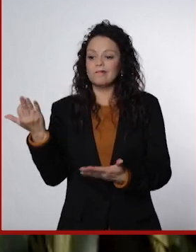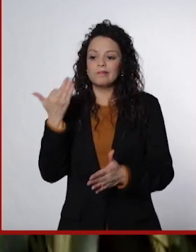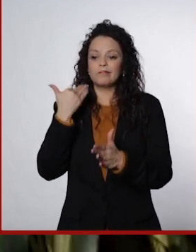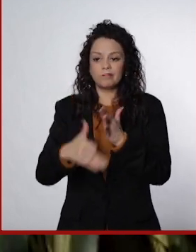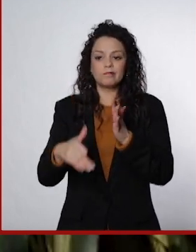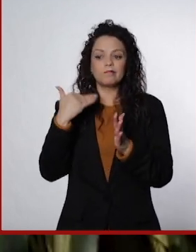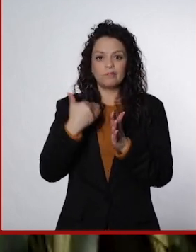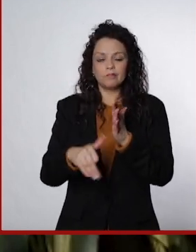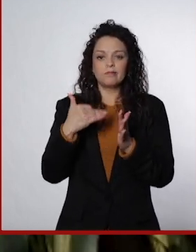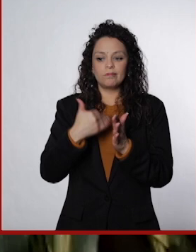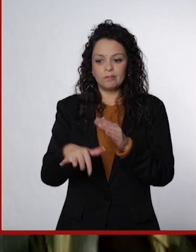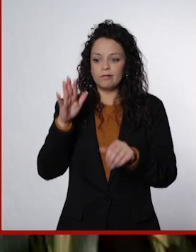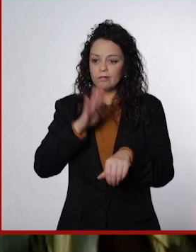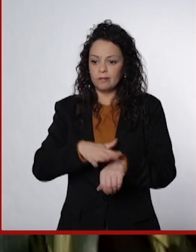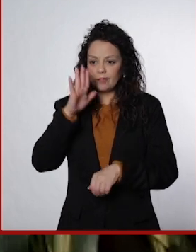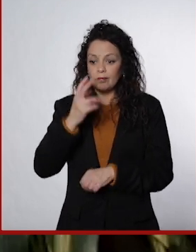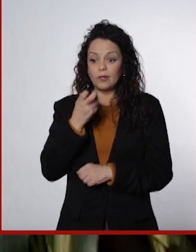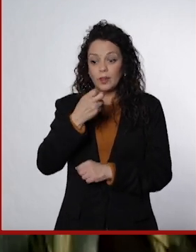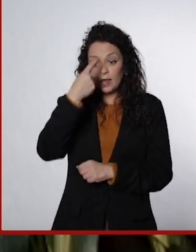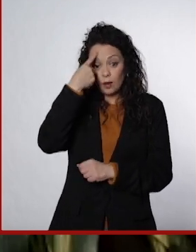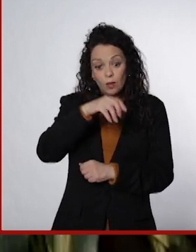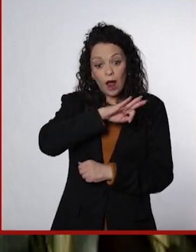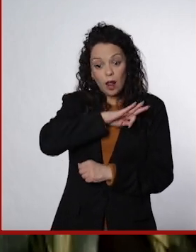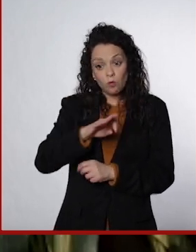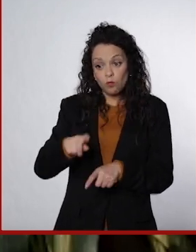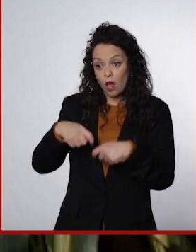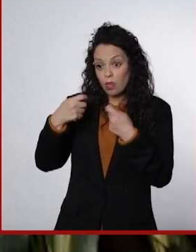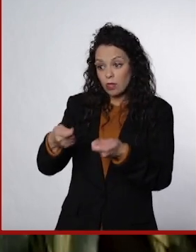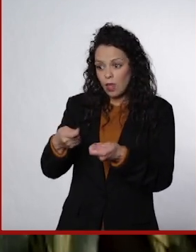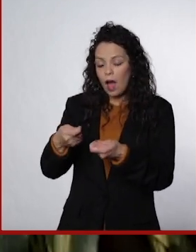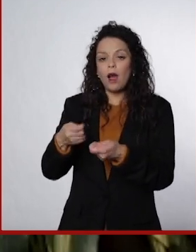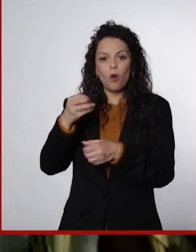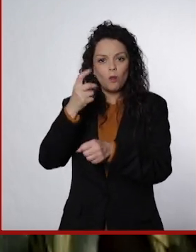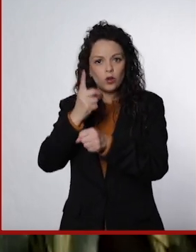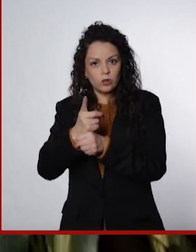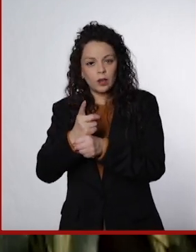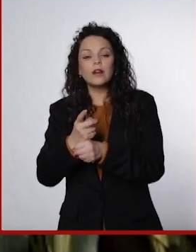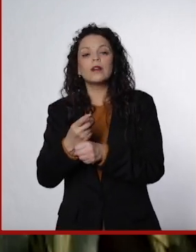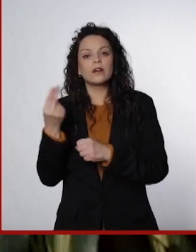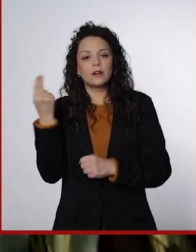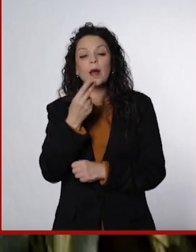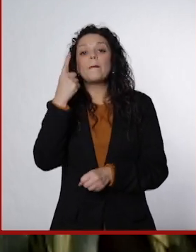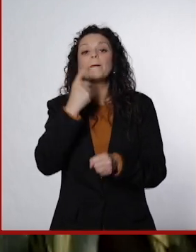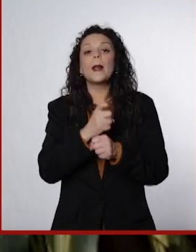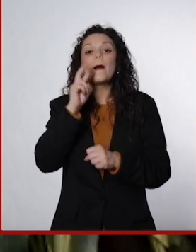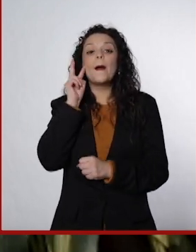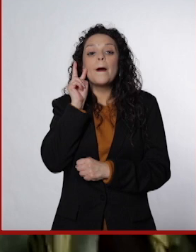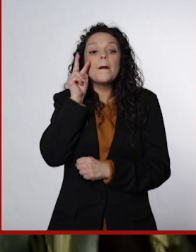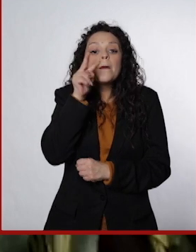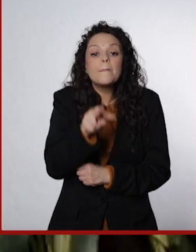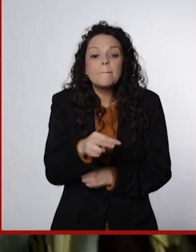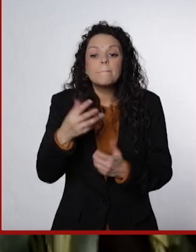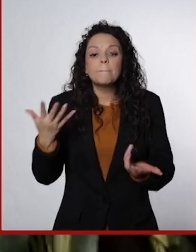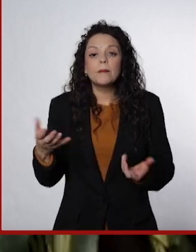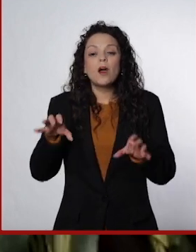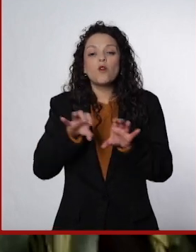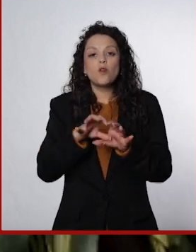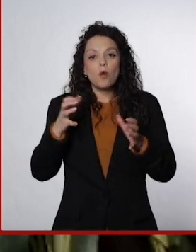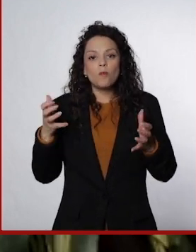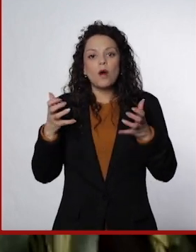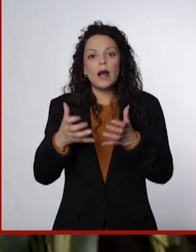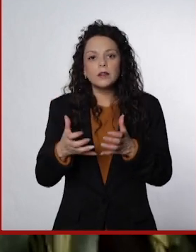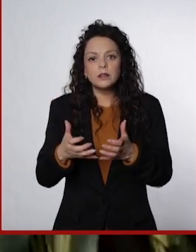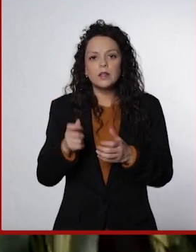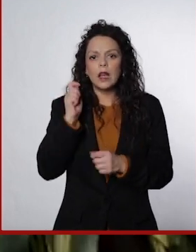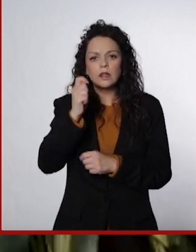espacio. Entonces, para poderle hacer espacio, creo que primero hay que conocerlas, ¿no? Y saber como un poquito para qué pueden servir o justo a dónde nos